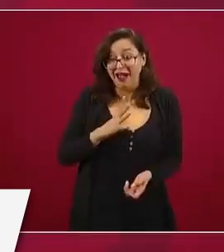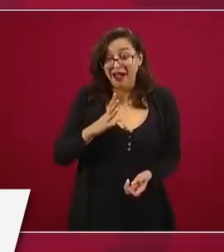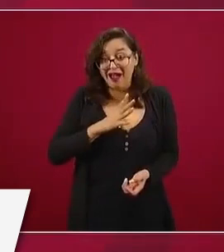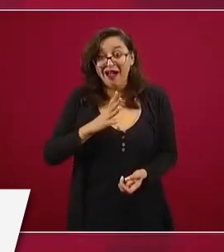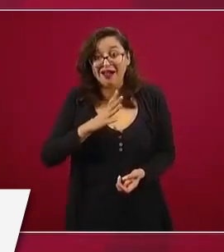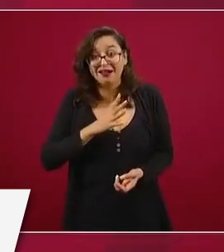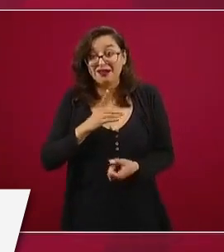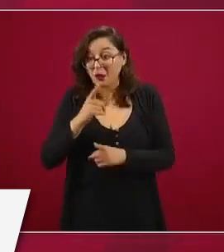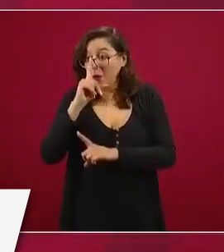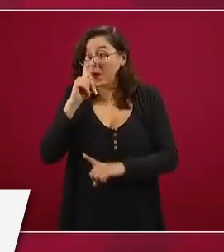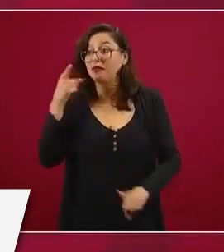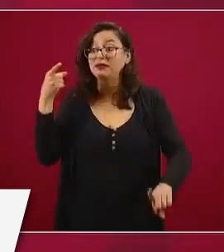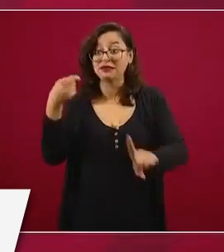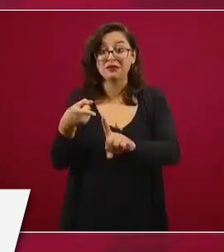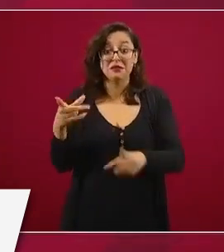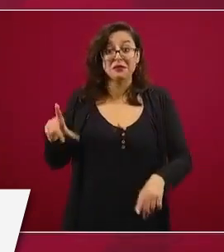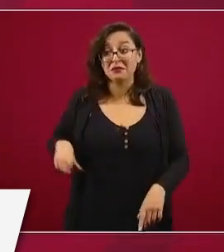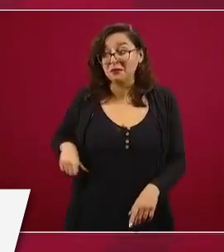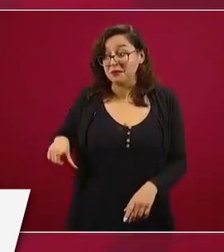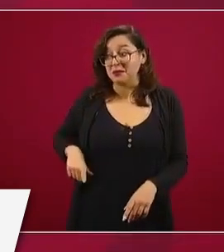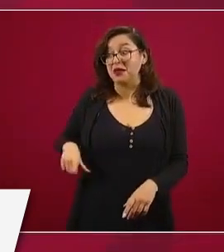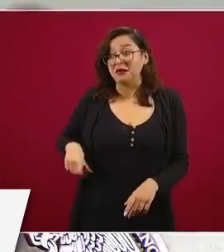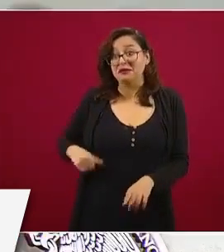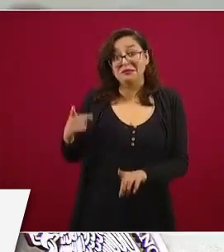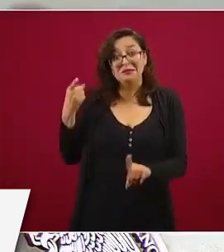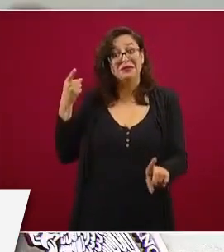para eso es el gobierno,